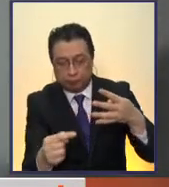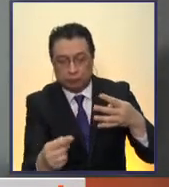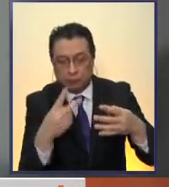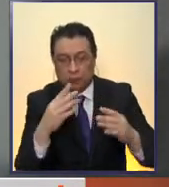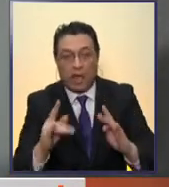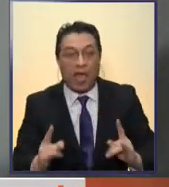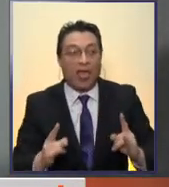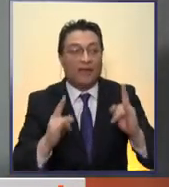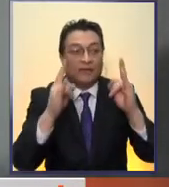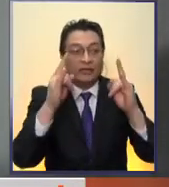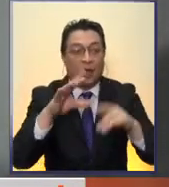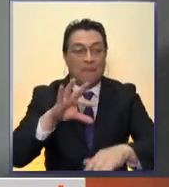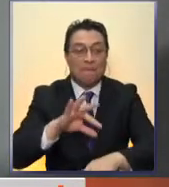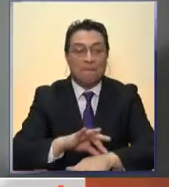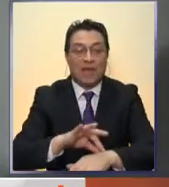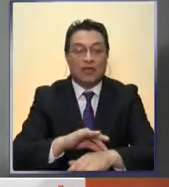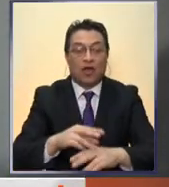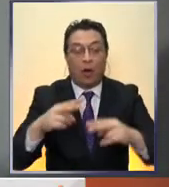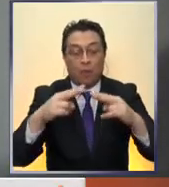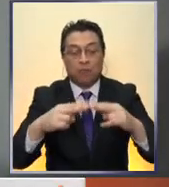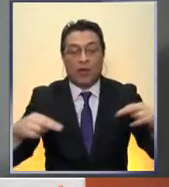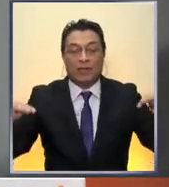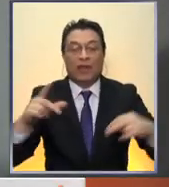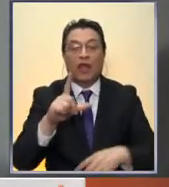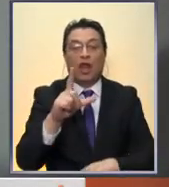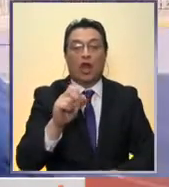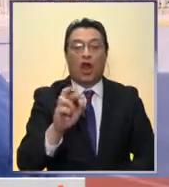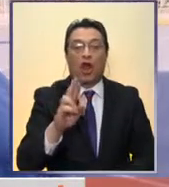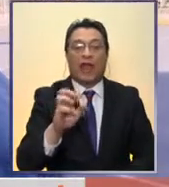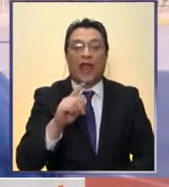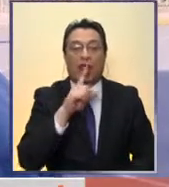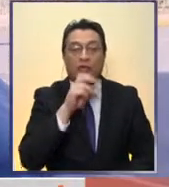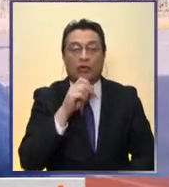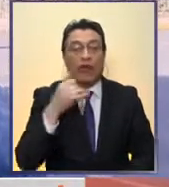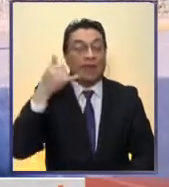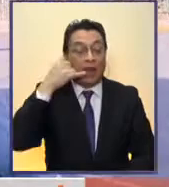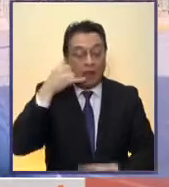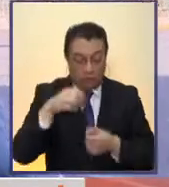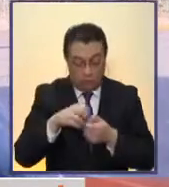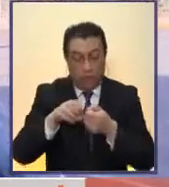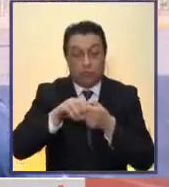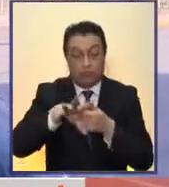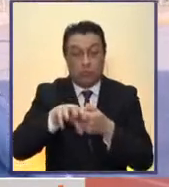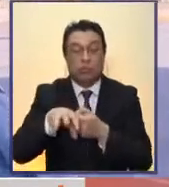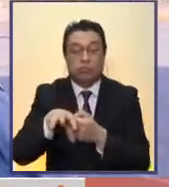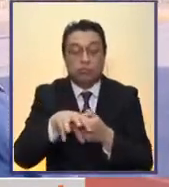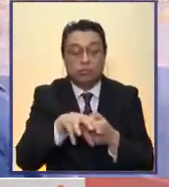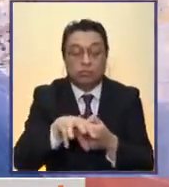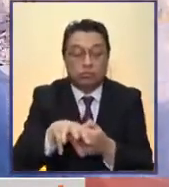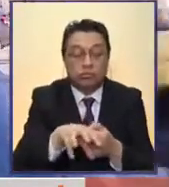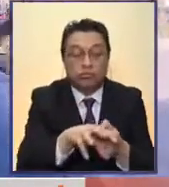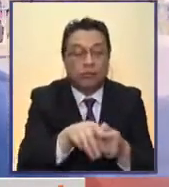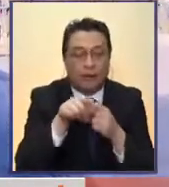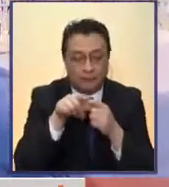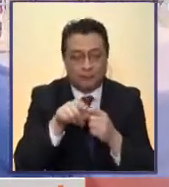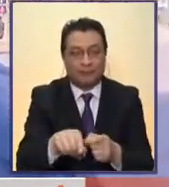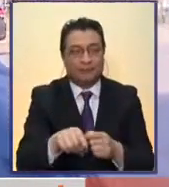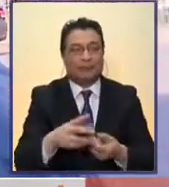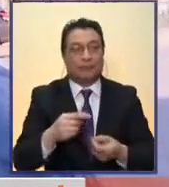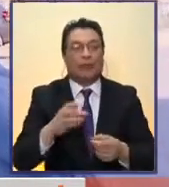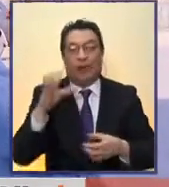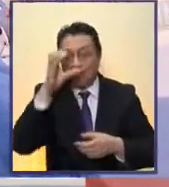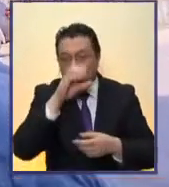edificio médico Puente Loreto, utilizando sus celulares como linternas. Sí, robaron a lo mejor algún computador, teléfono que dio encima. Pero andaban buscando otra